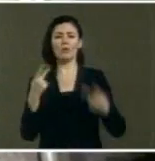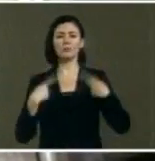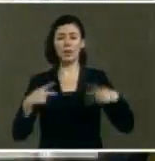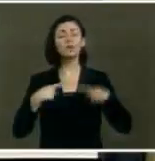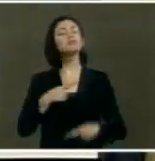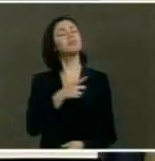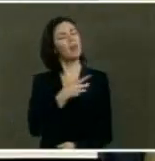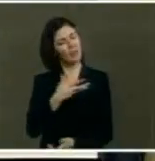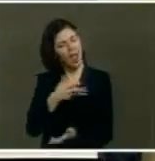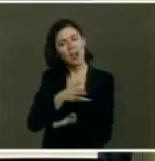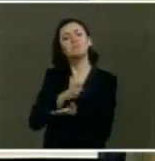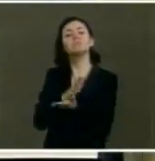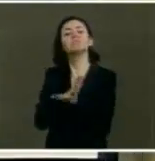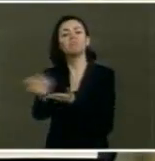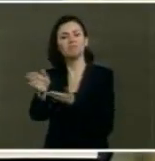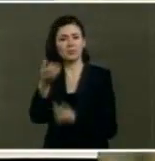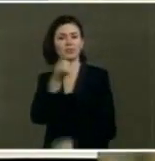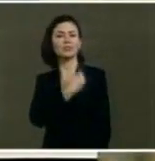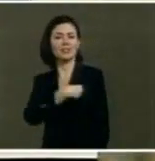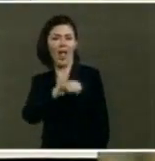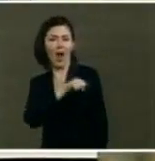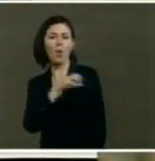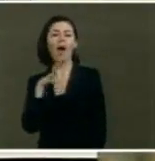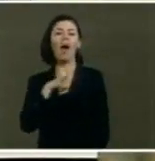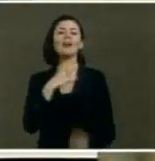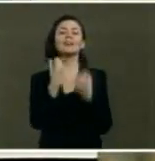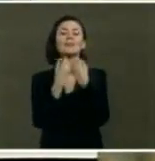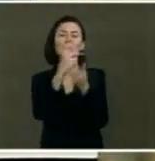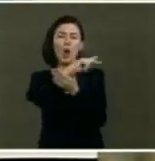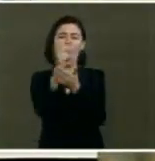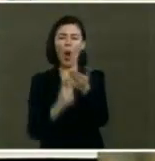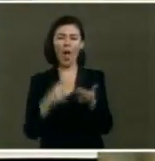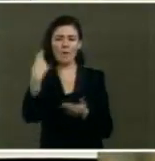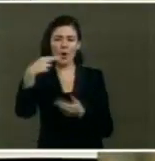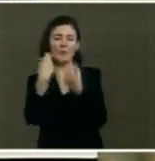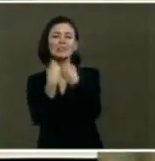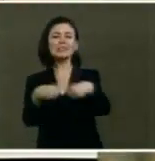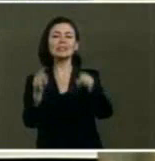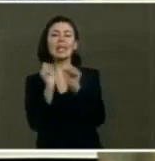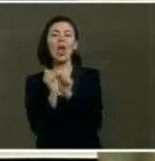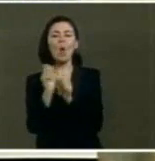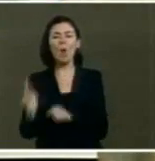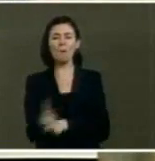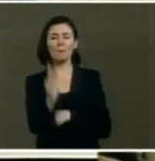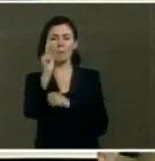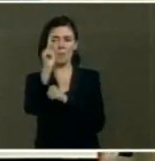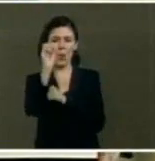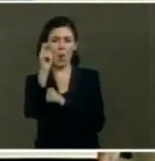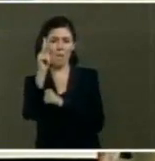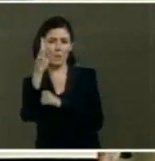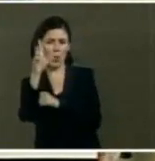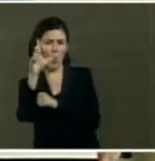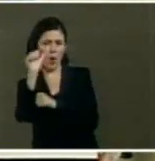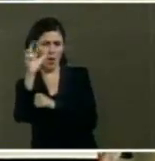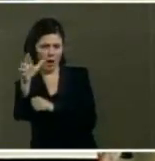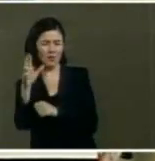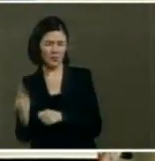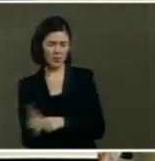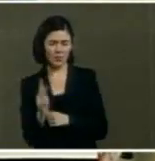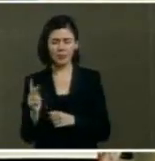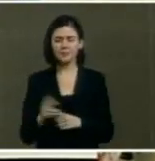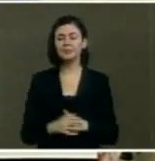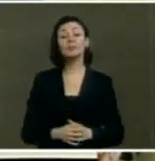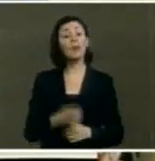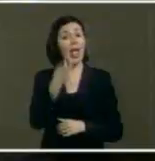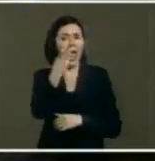Popular. Este principio de elemental justicia nos hizo dar un salto histórico hacia la cobertura universal